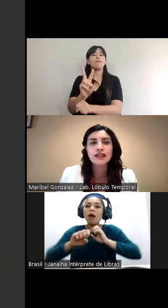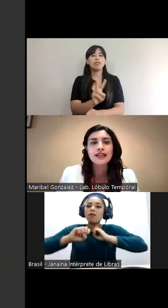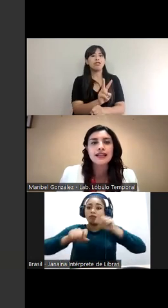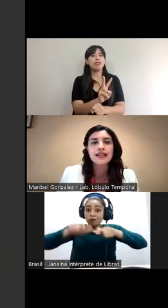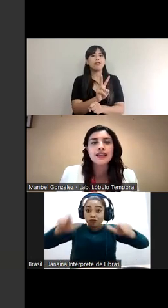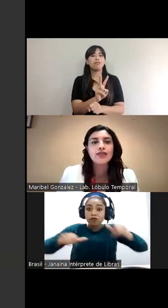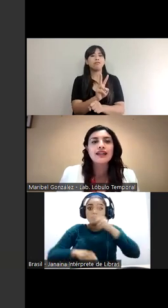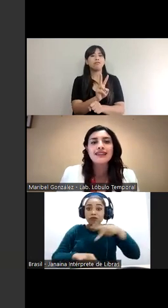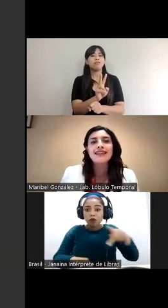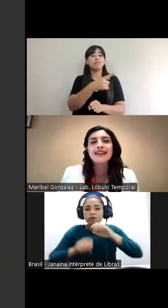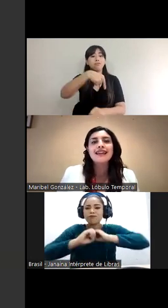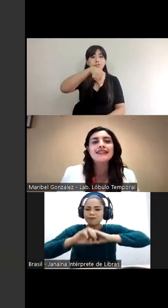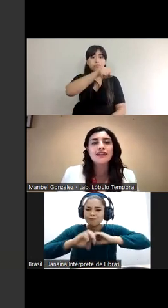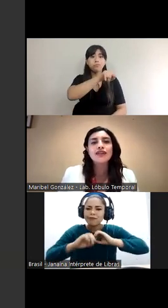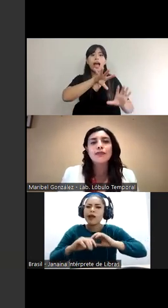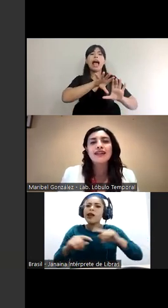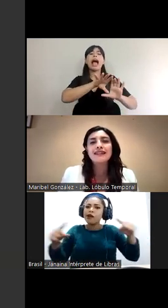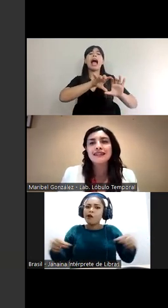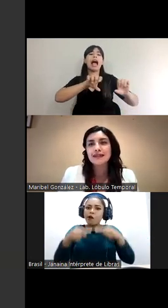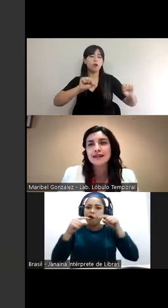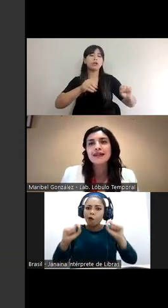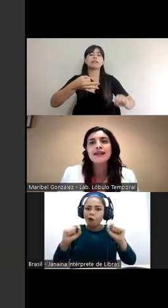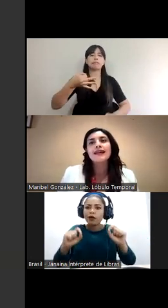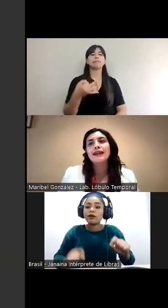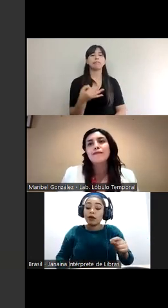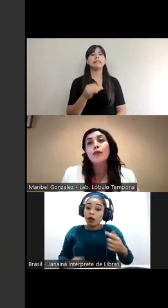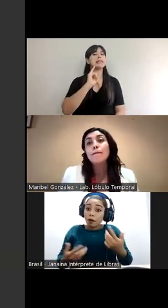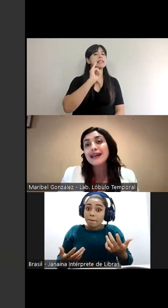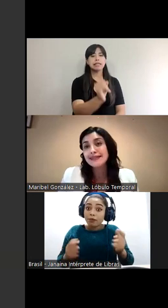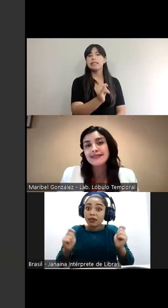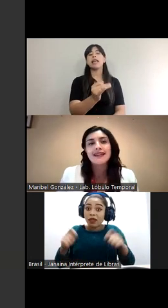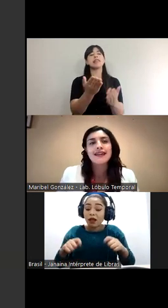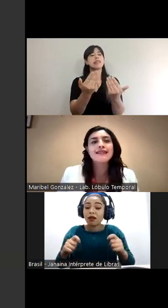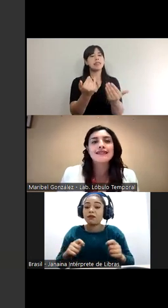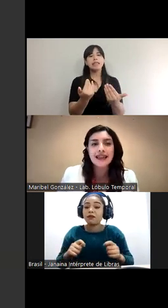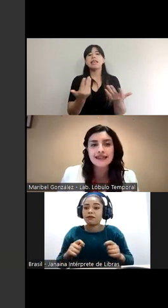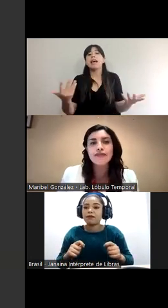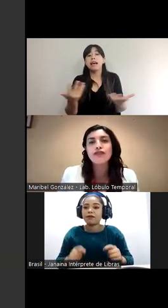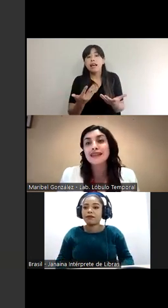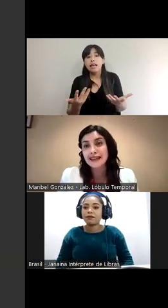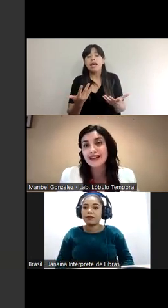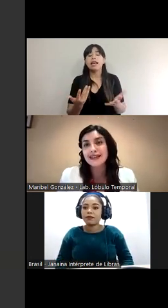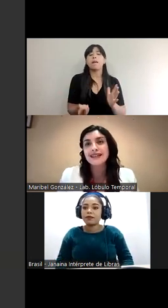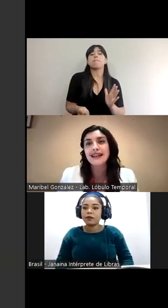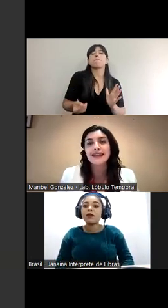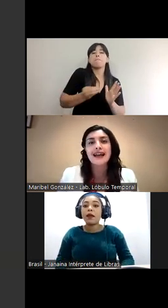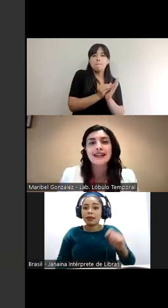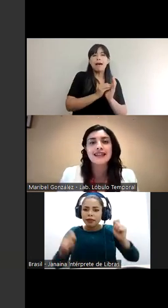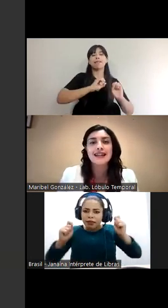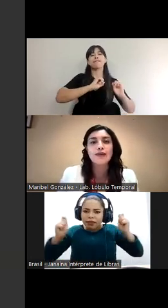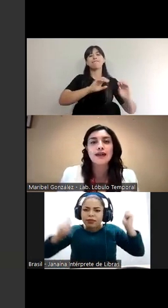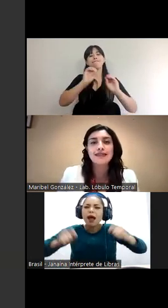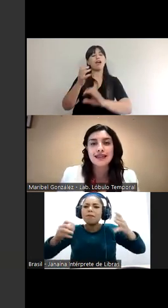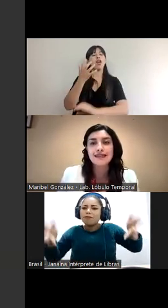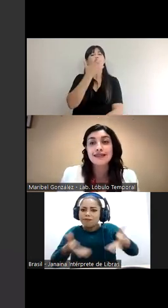acuerdo con la idea de que era necesario que puedan existir más instancias formativas en las áreas